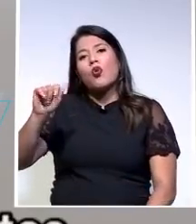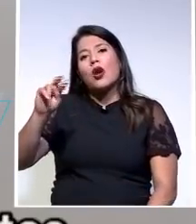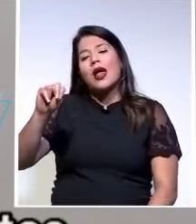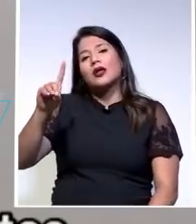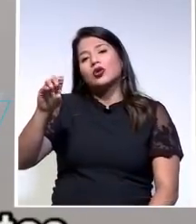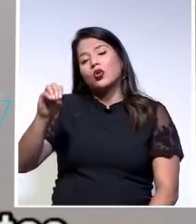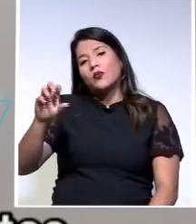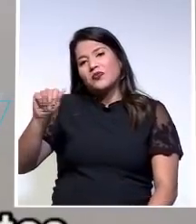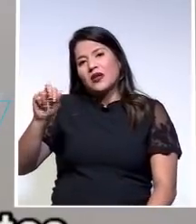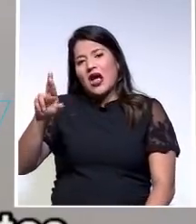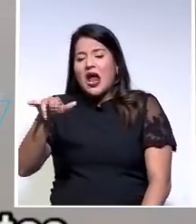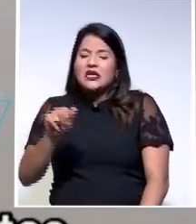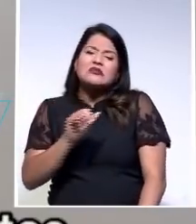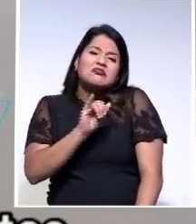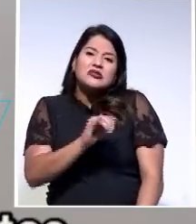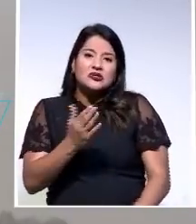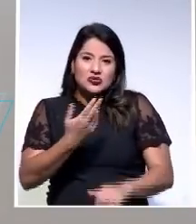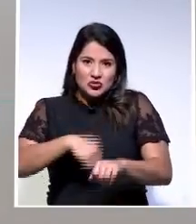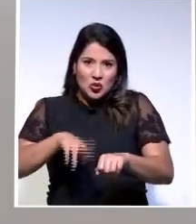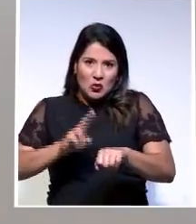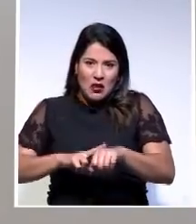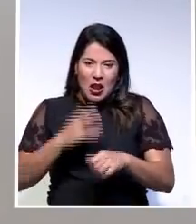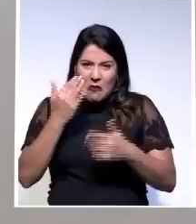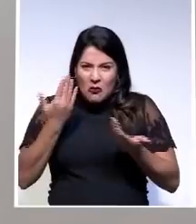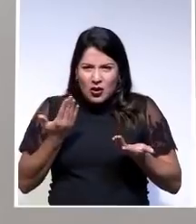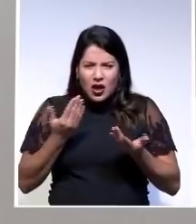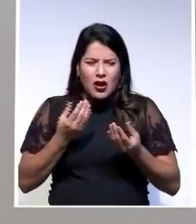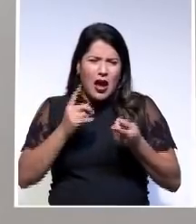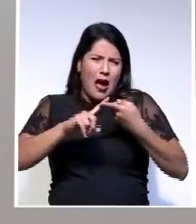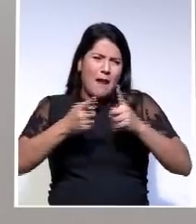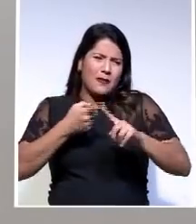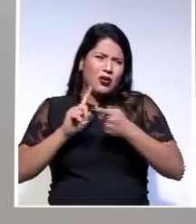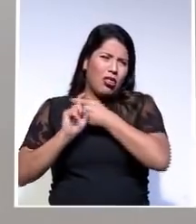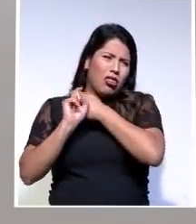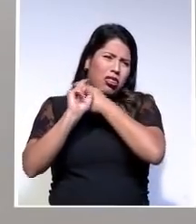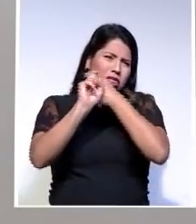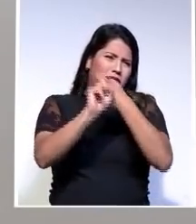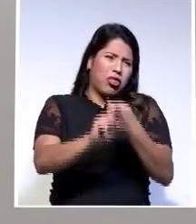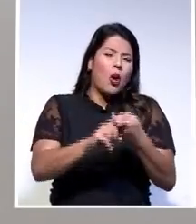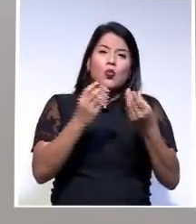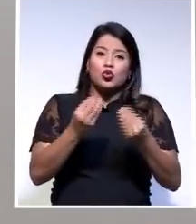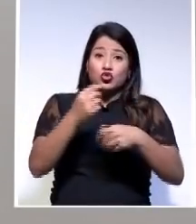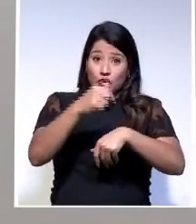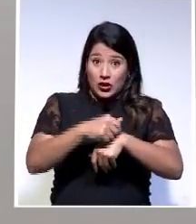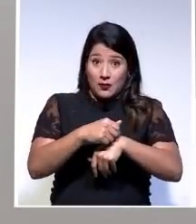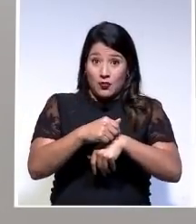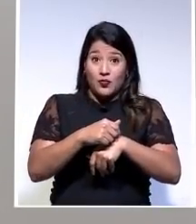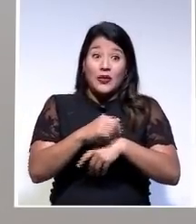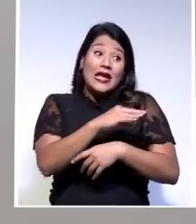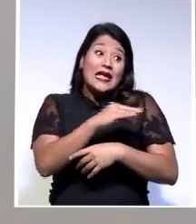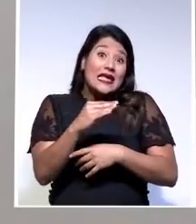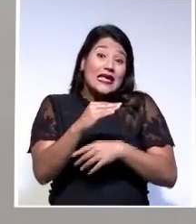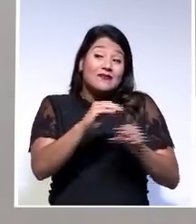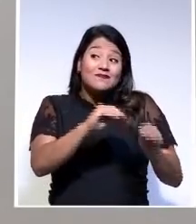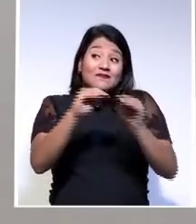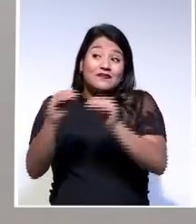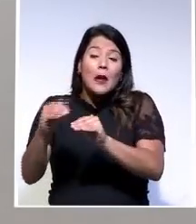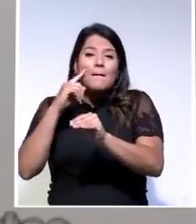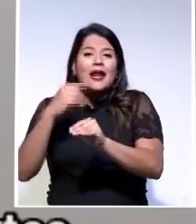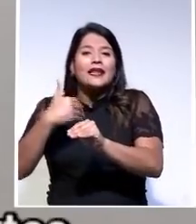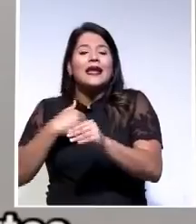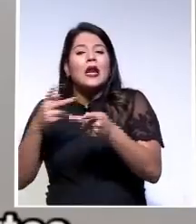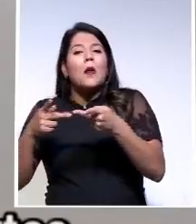antaño y por ello esperan tener puestos de dirección que han perdido dentro de Liberación. Dicho